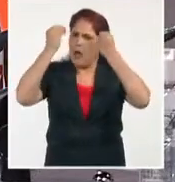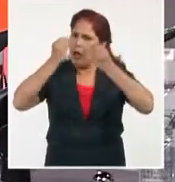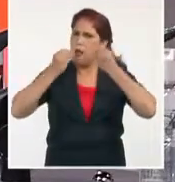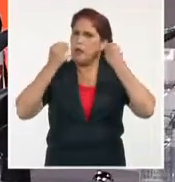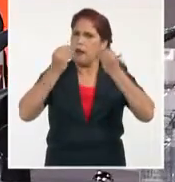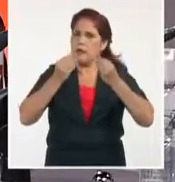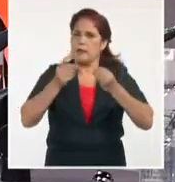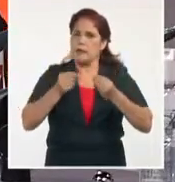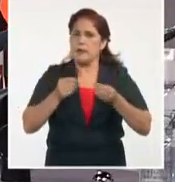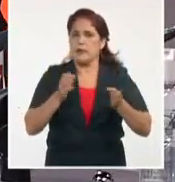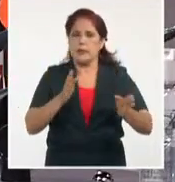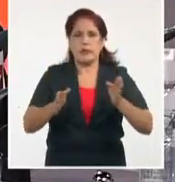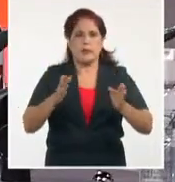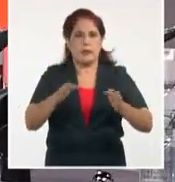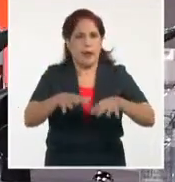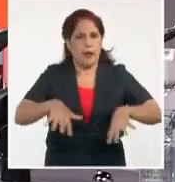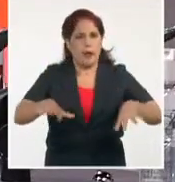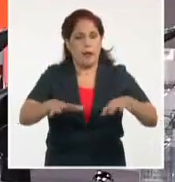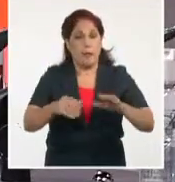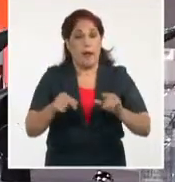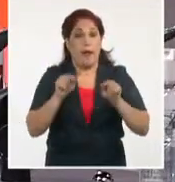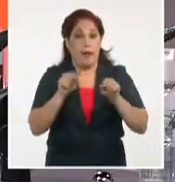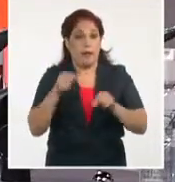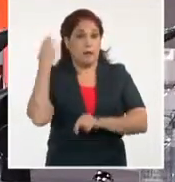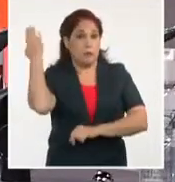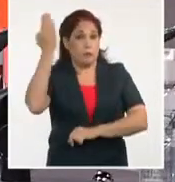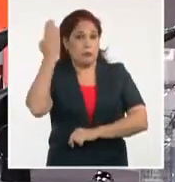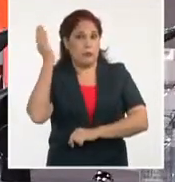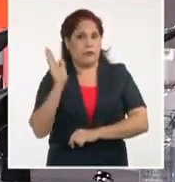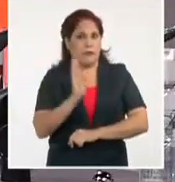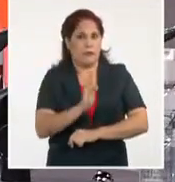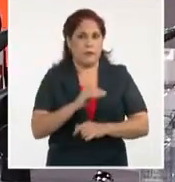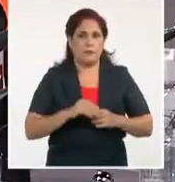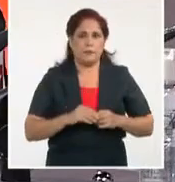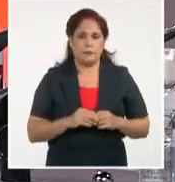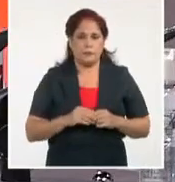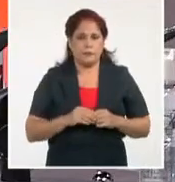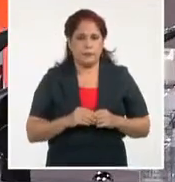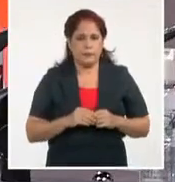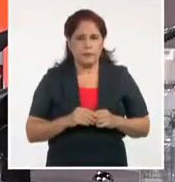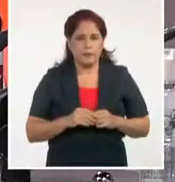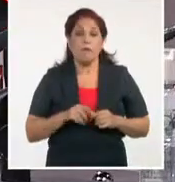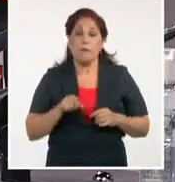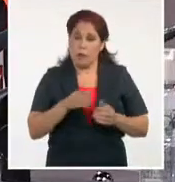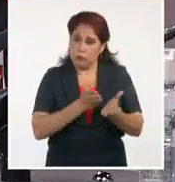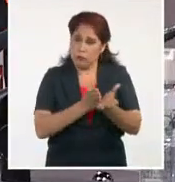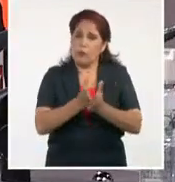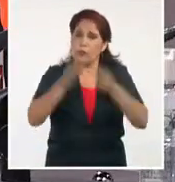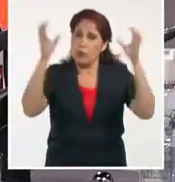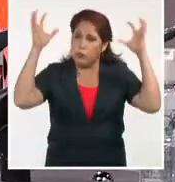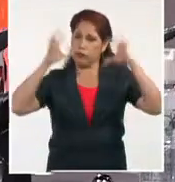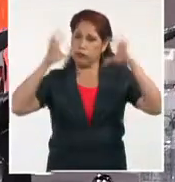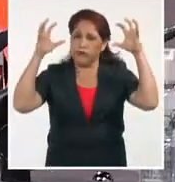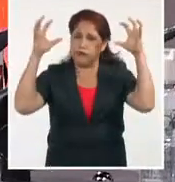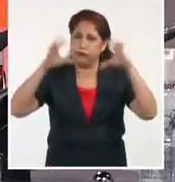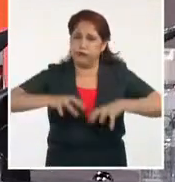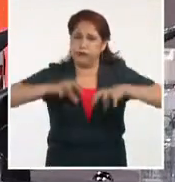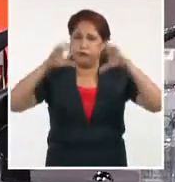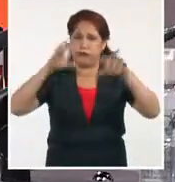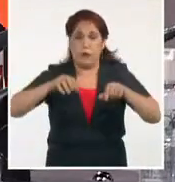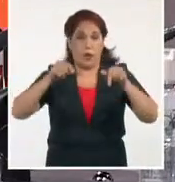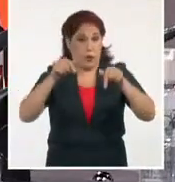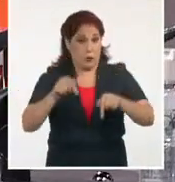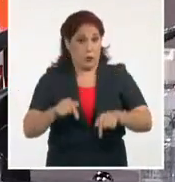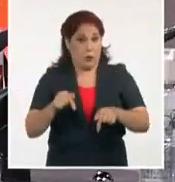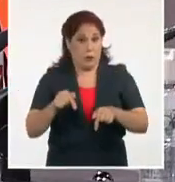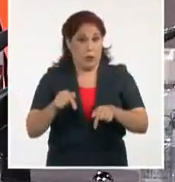pasado con la presencia de la tormenta tropical Elsa en nuestro país, todavía las lluvias que dejó en el día de hoy, y por